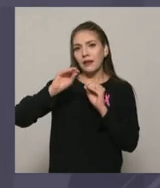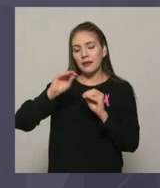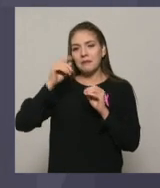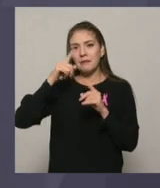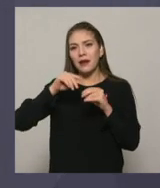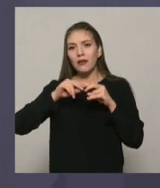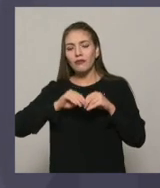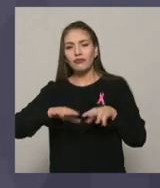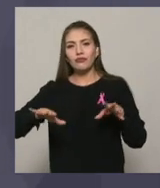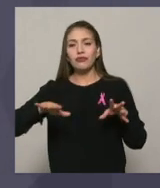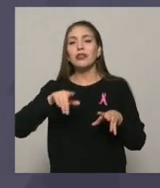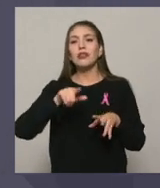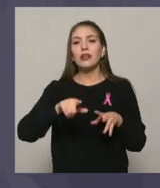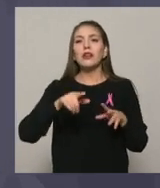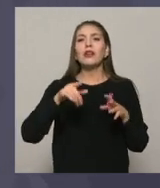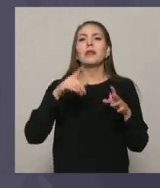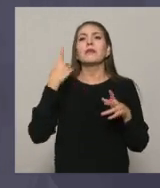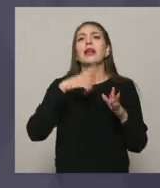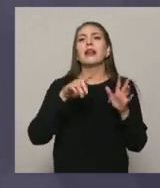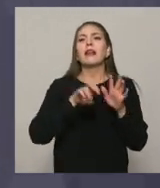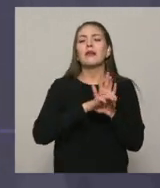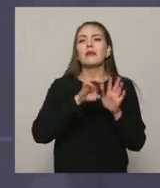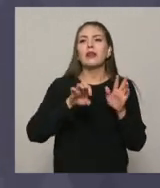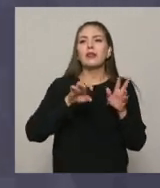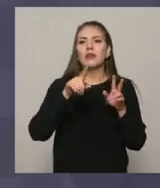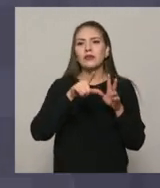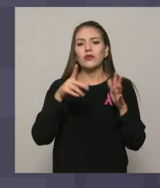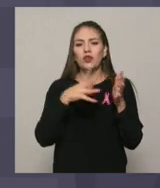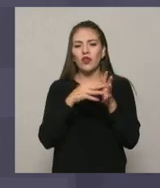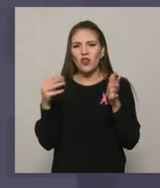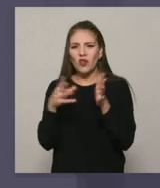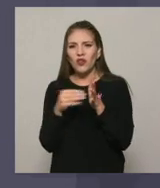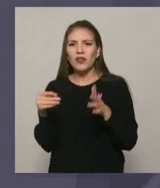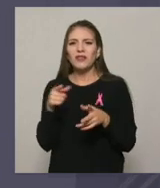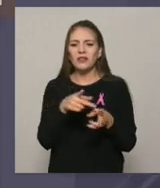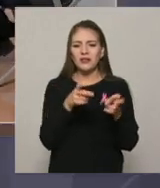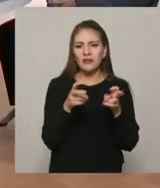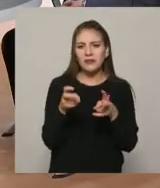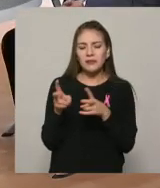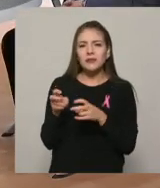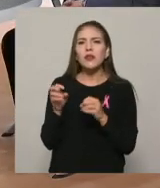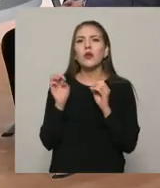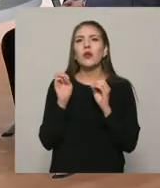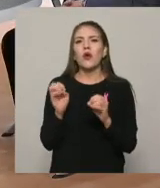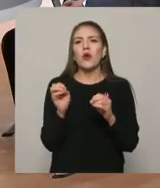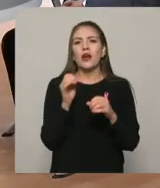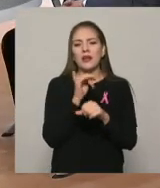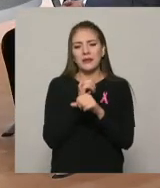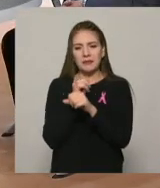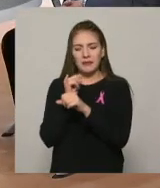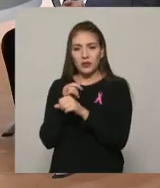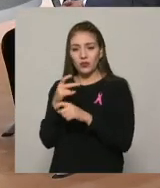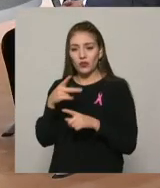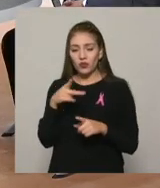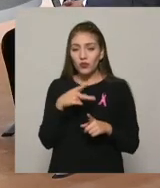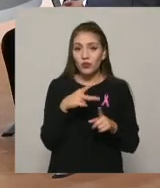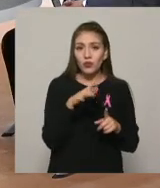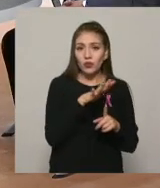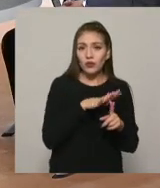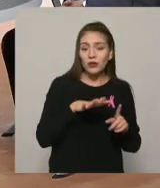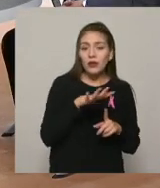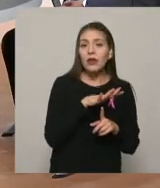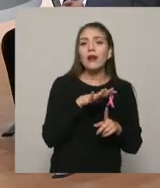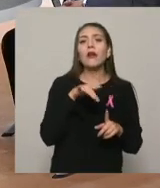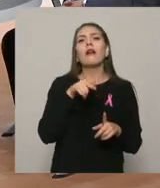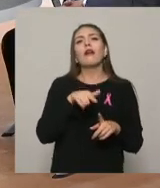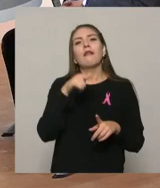revela muchas cosas como la clonación y los intentos que se hacen también en México y además las investigaciones al respecto, es mucho más